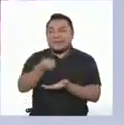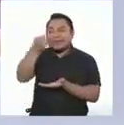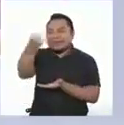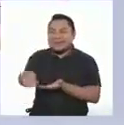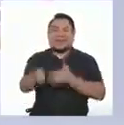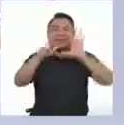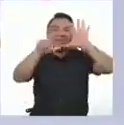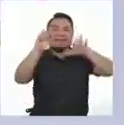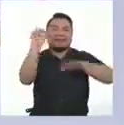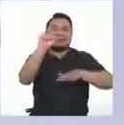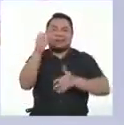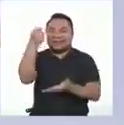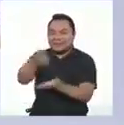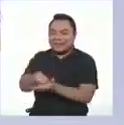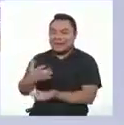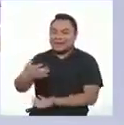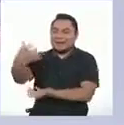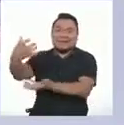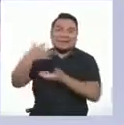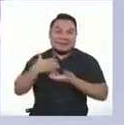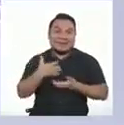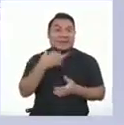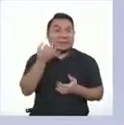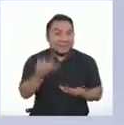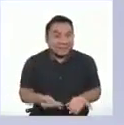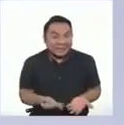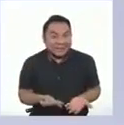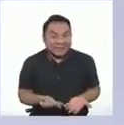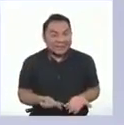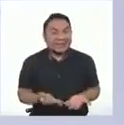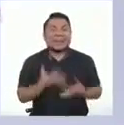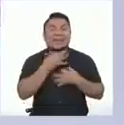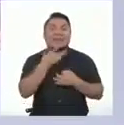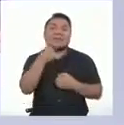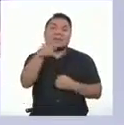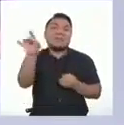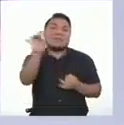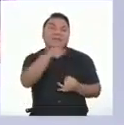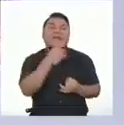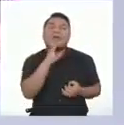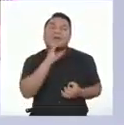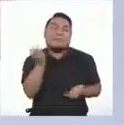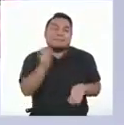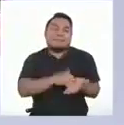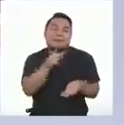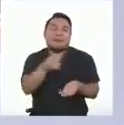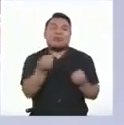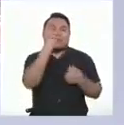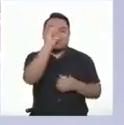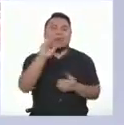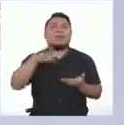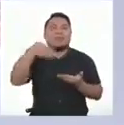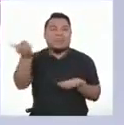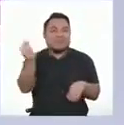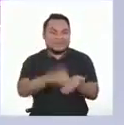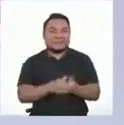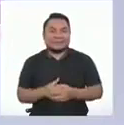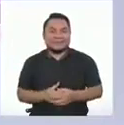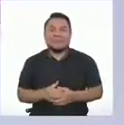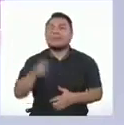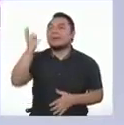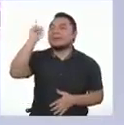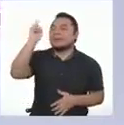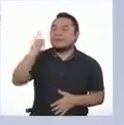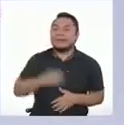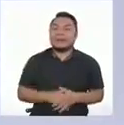sería 70 soles. Interesante, ¿no es así? Seguro que en futuras ocasiones hablaremos mucho más acerca de porcentajes.